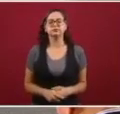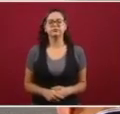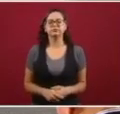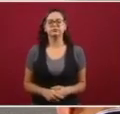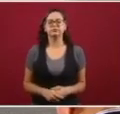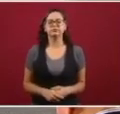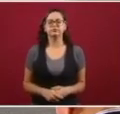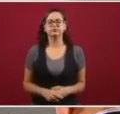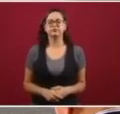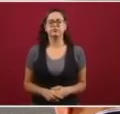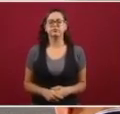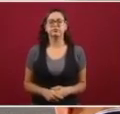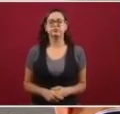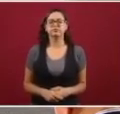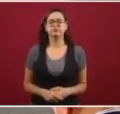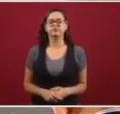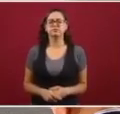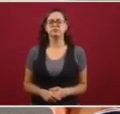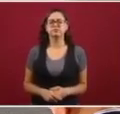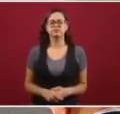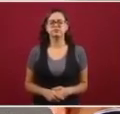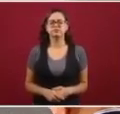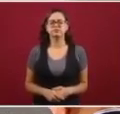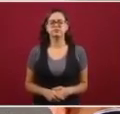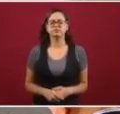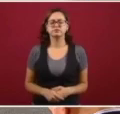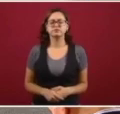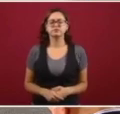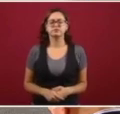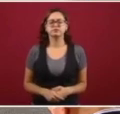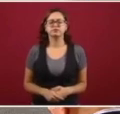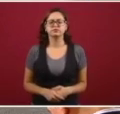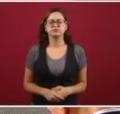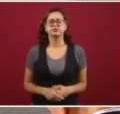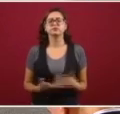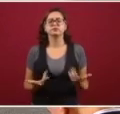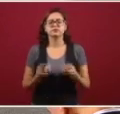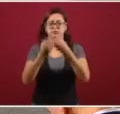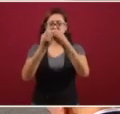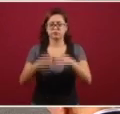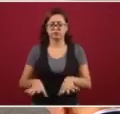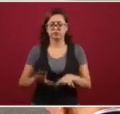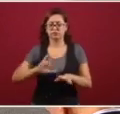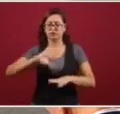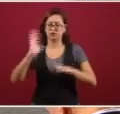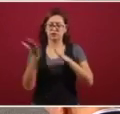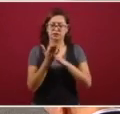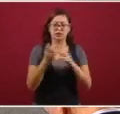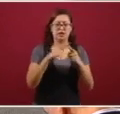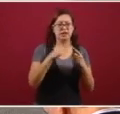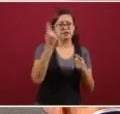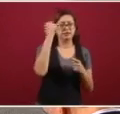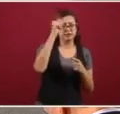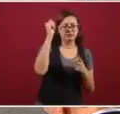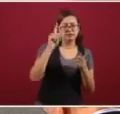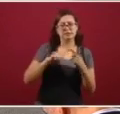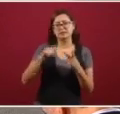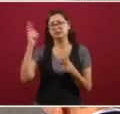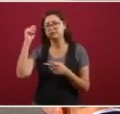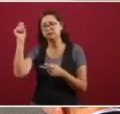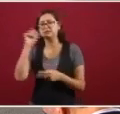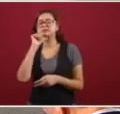Bien, el porcentaje de pérdidas se divide en pérdidas técnicas y no técnicas. Las no